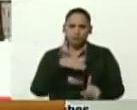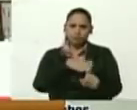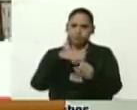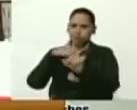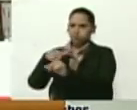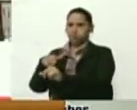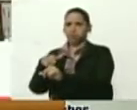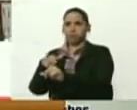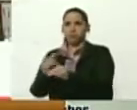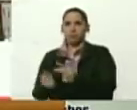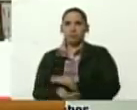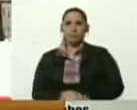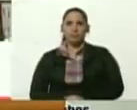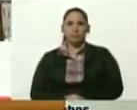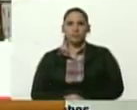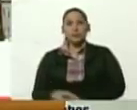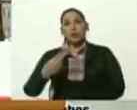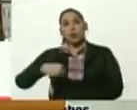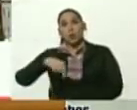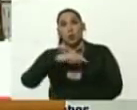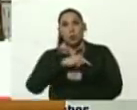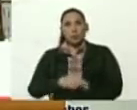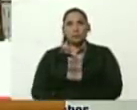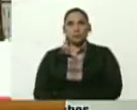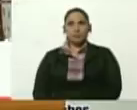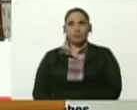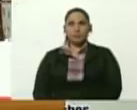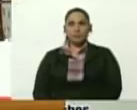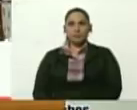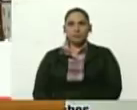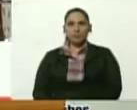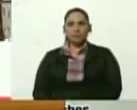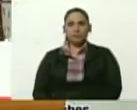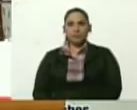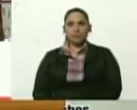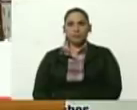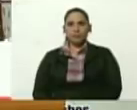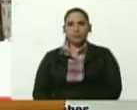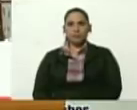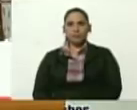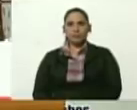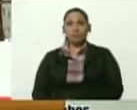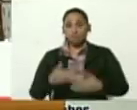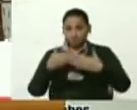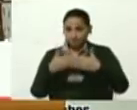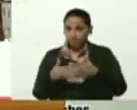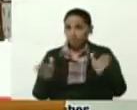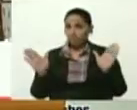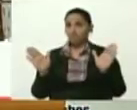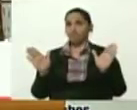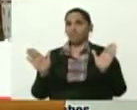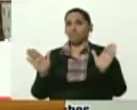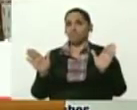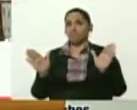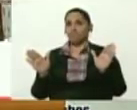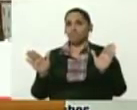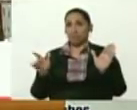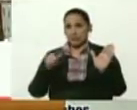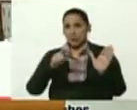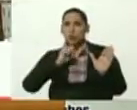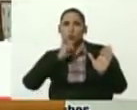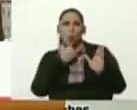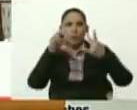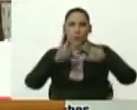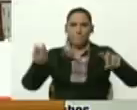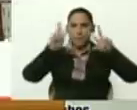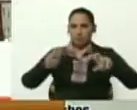delictiva. Nosotros, en tal sentido, abriendo este MP, este código de